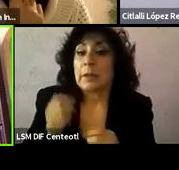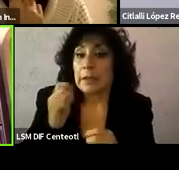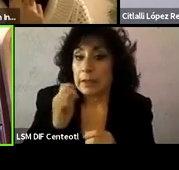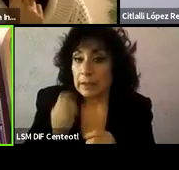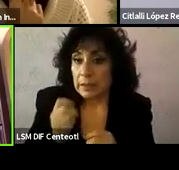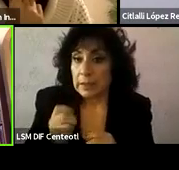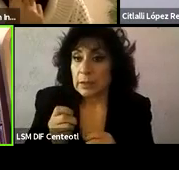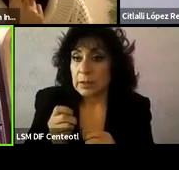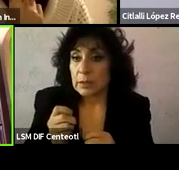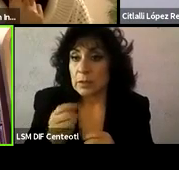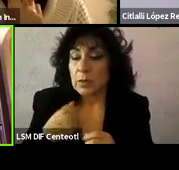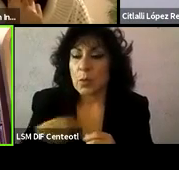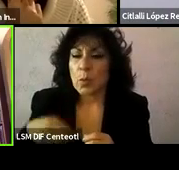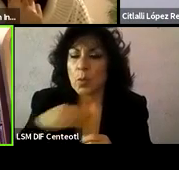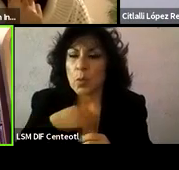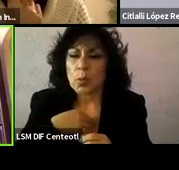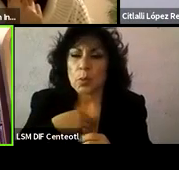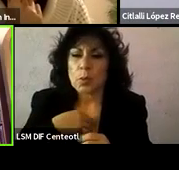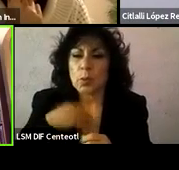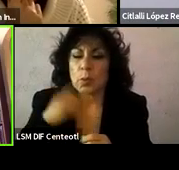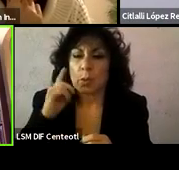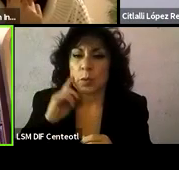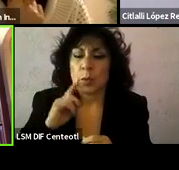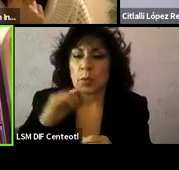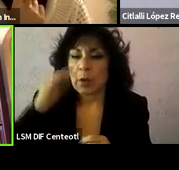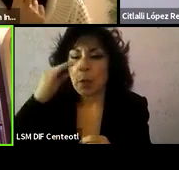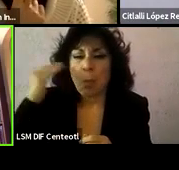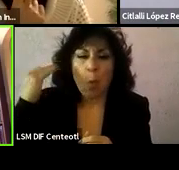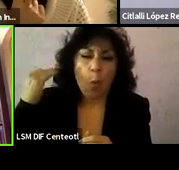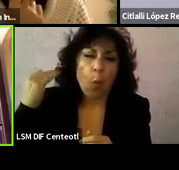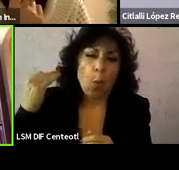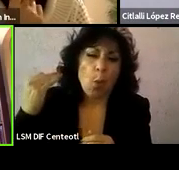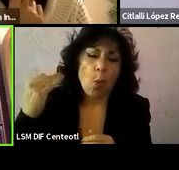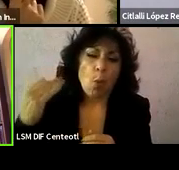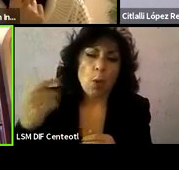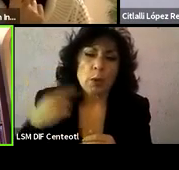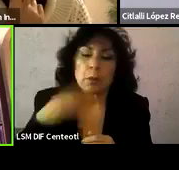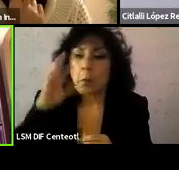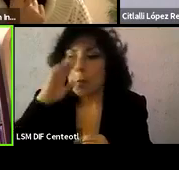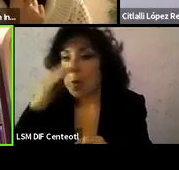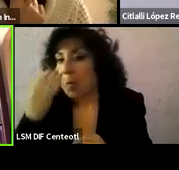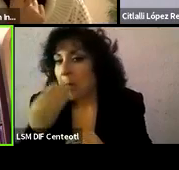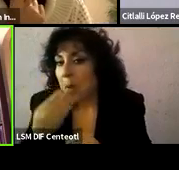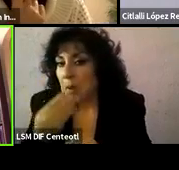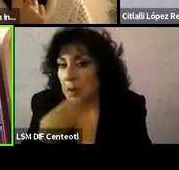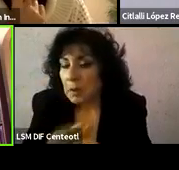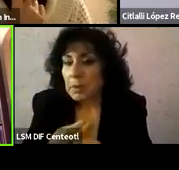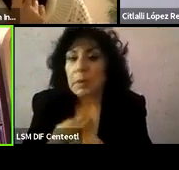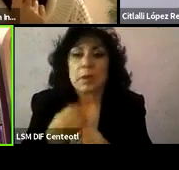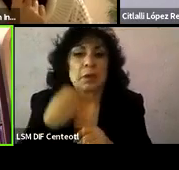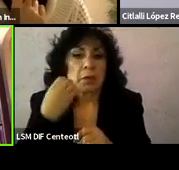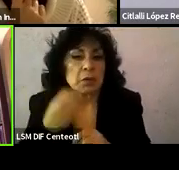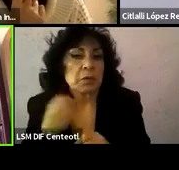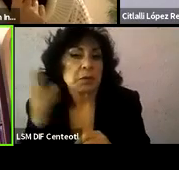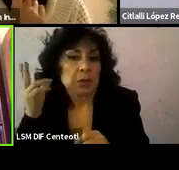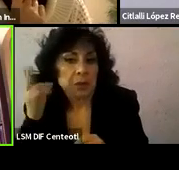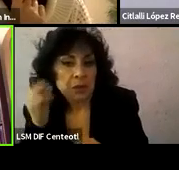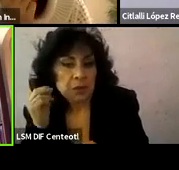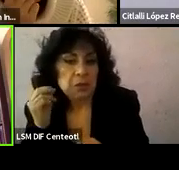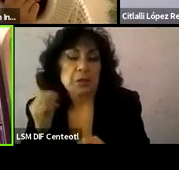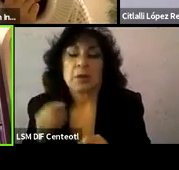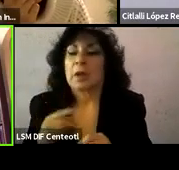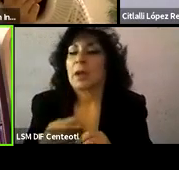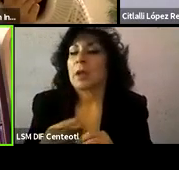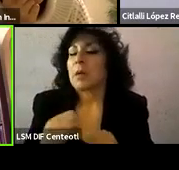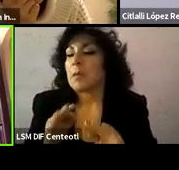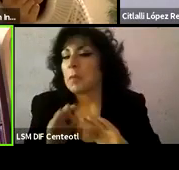nosotras durante mucho tiempo oímos de cuál era la responsabilidad de los estudiantes frente a los problemas que se